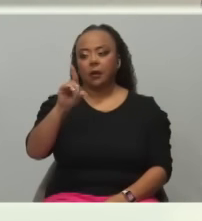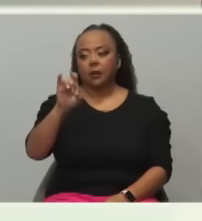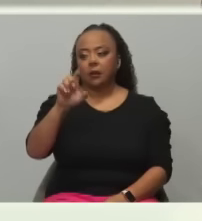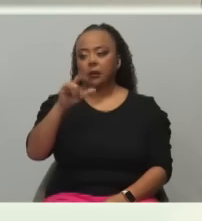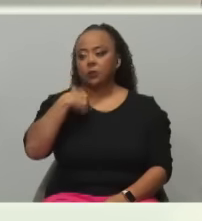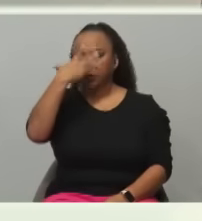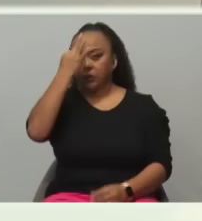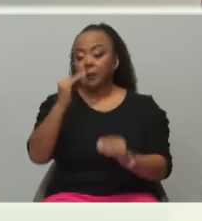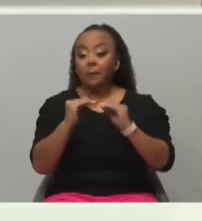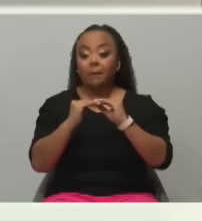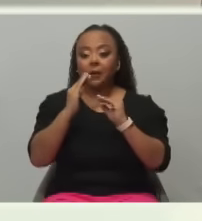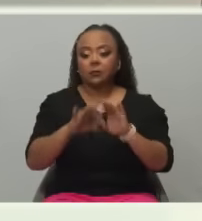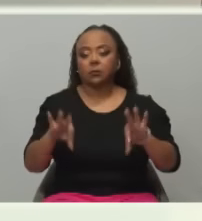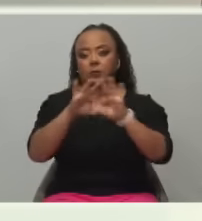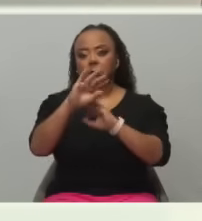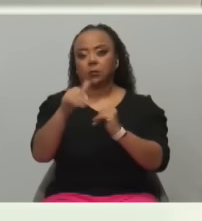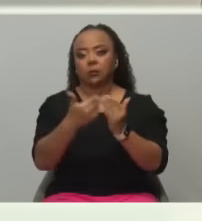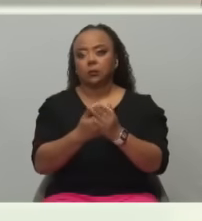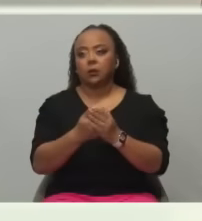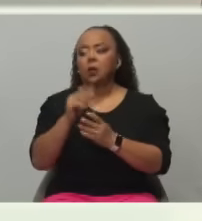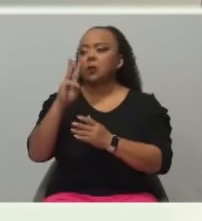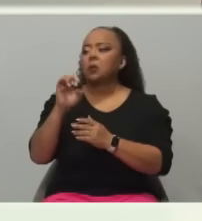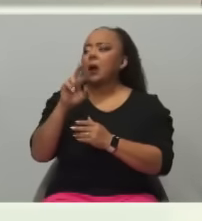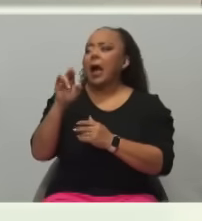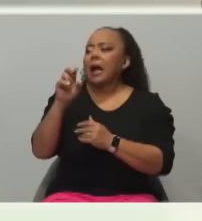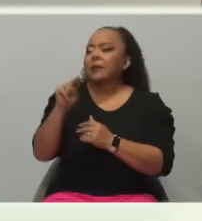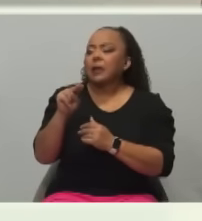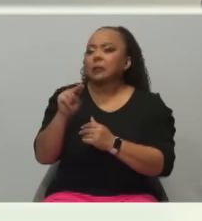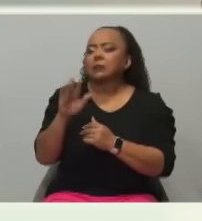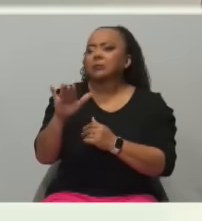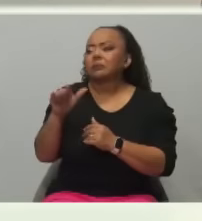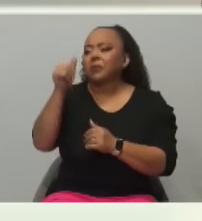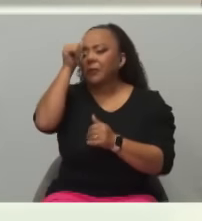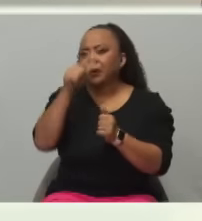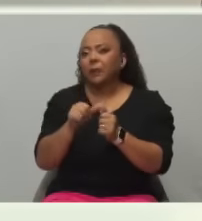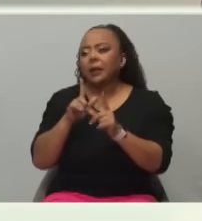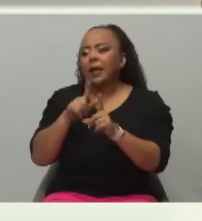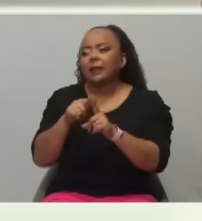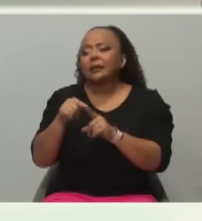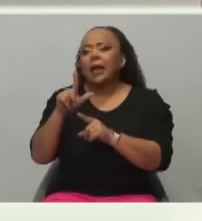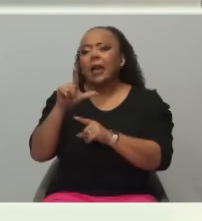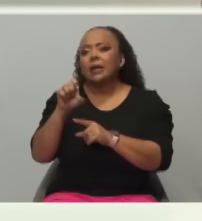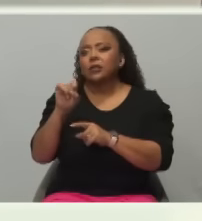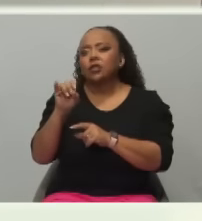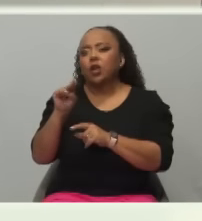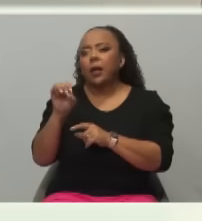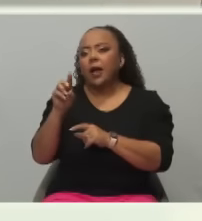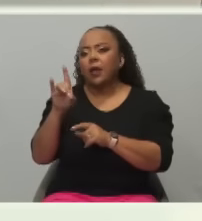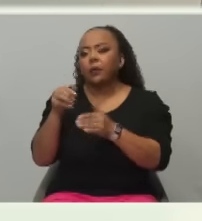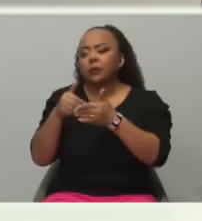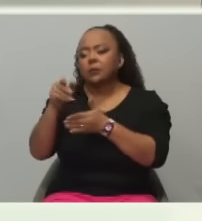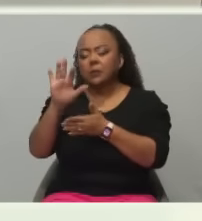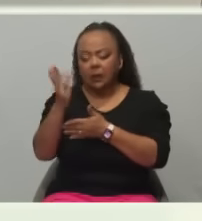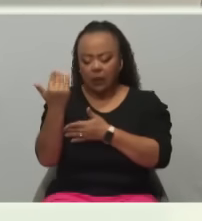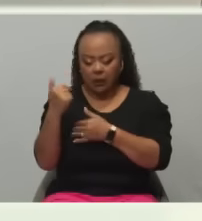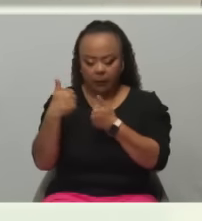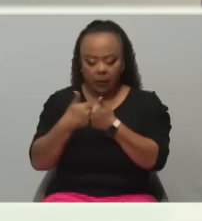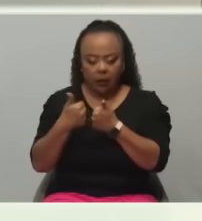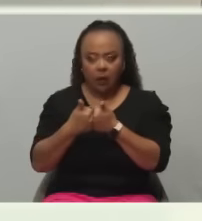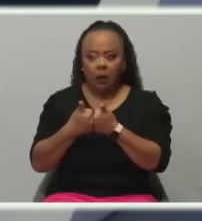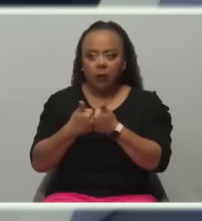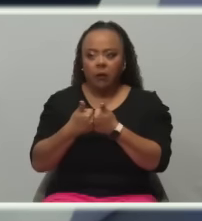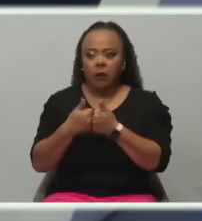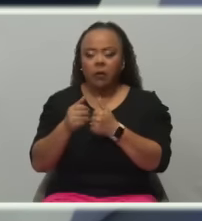más importante de todos Warren Warren Warren recuerde que Warren hasta estuvo lesionado después de aquel partido